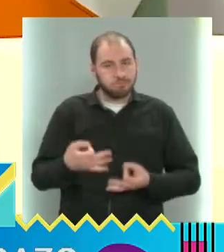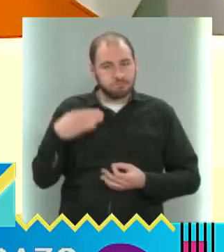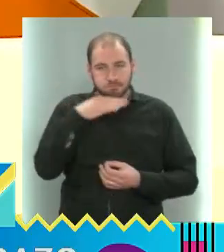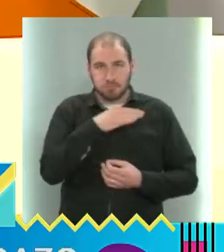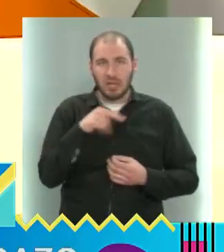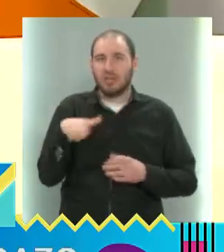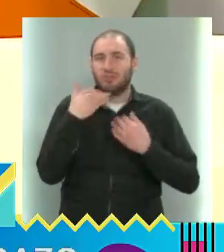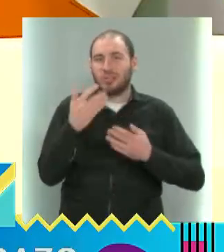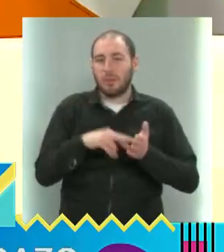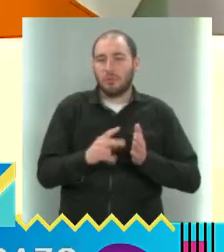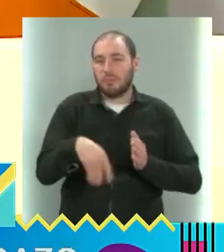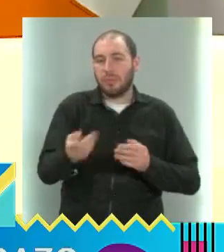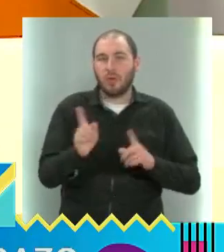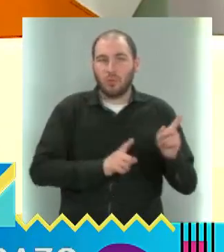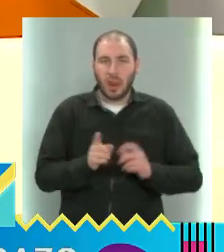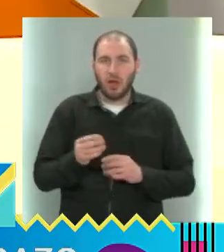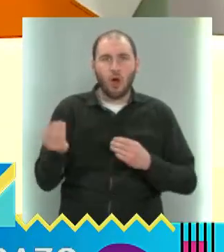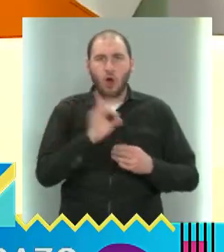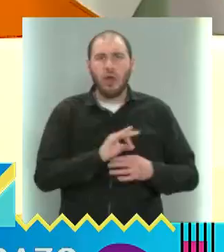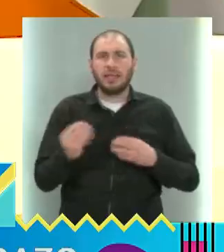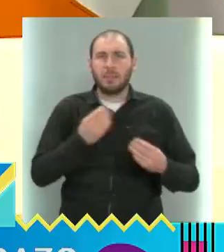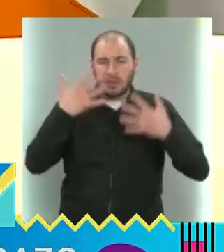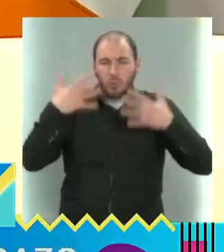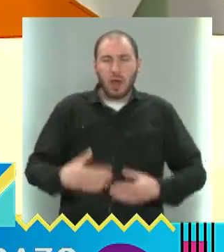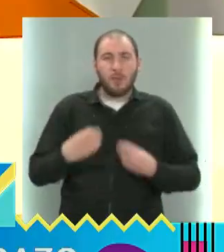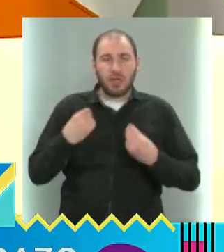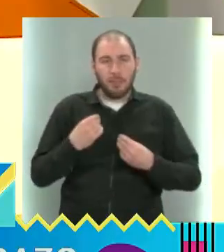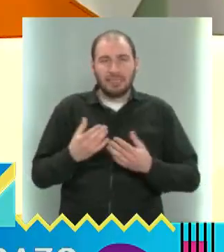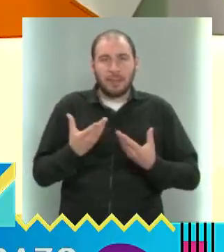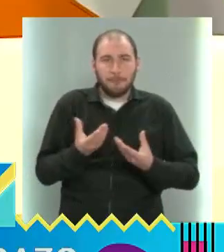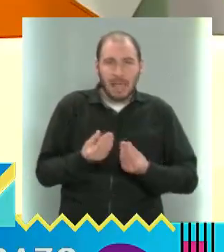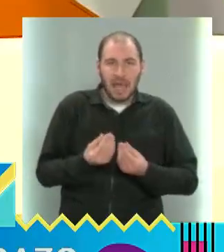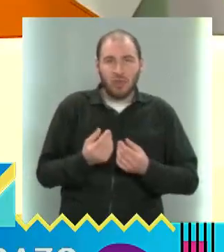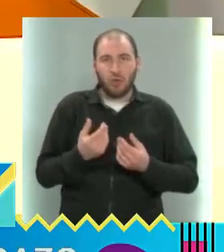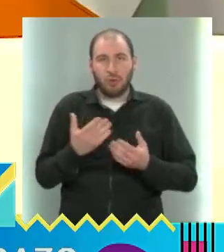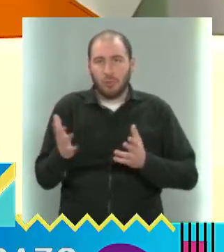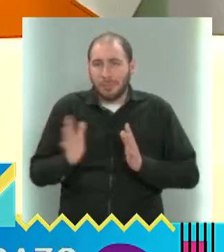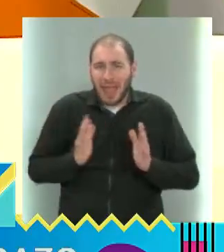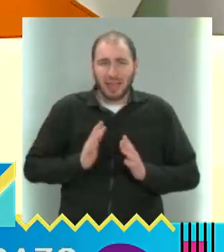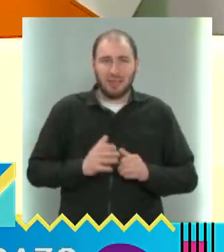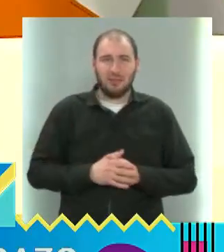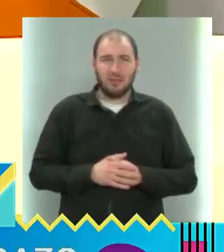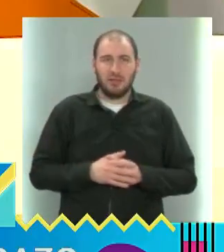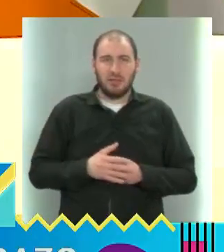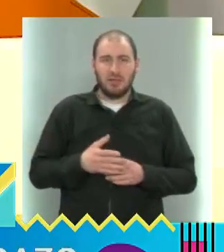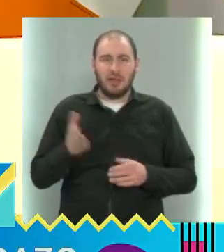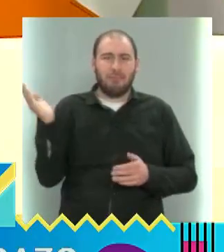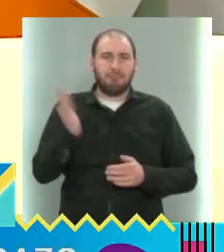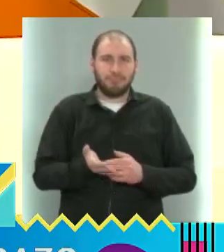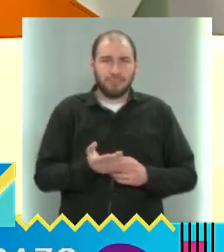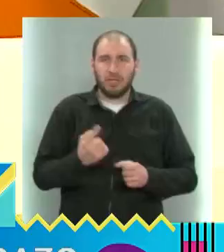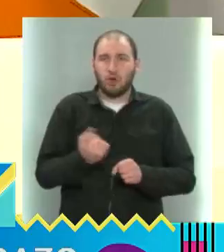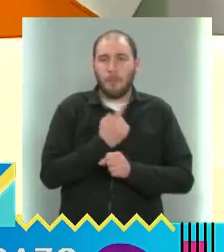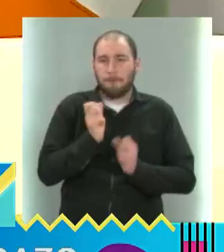sin saber qué consecuencias iba a tener, qué es lo que iba a pasar en el cuerpo. Entonces el miedo, el terror, la criminalización, el no